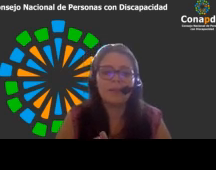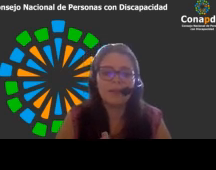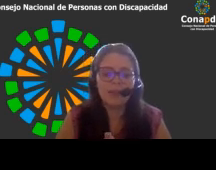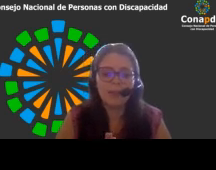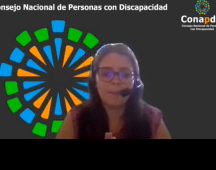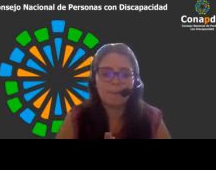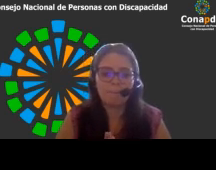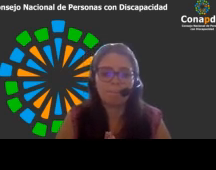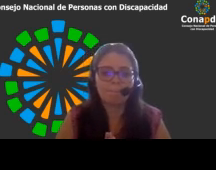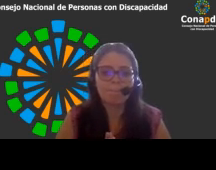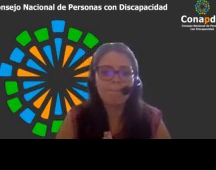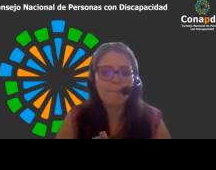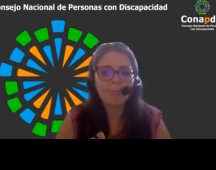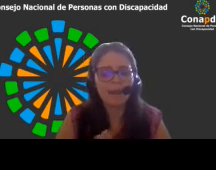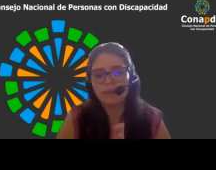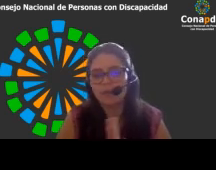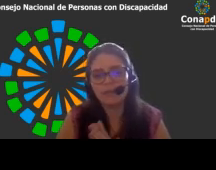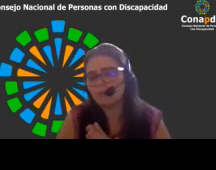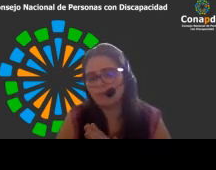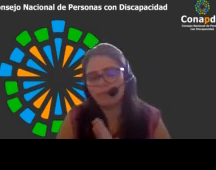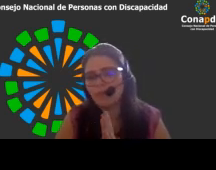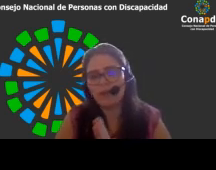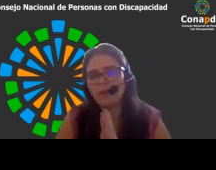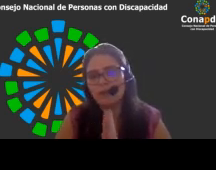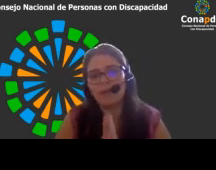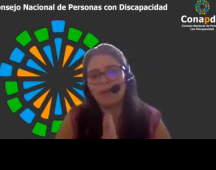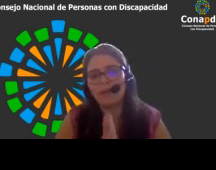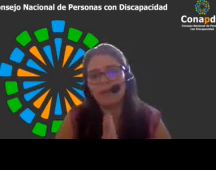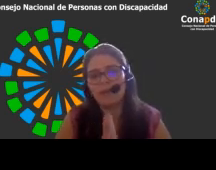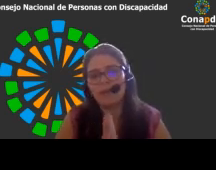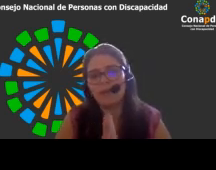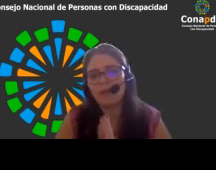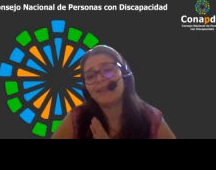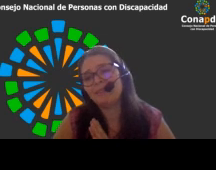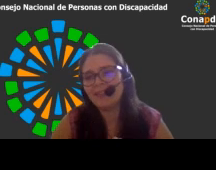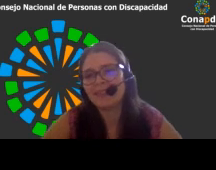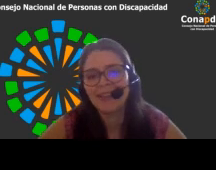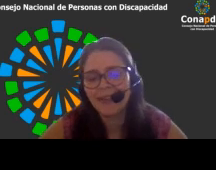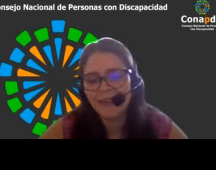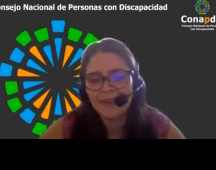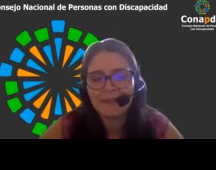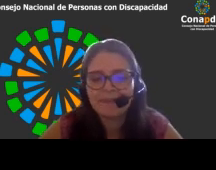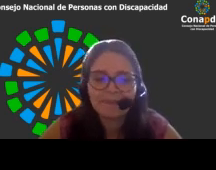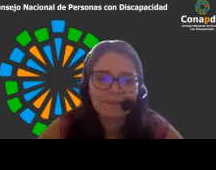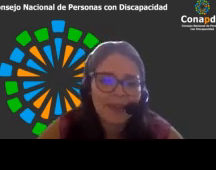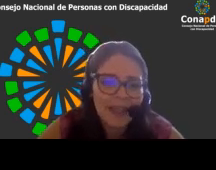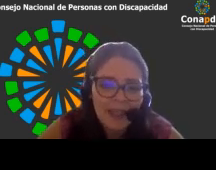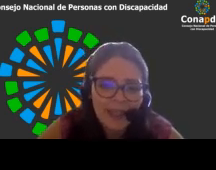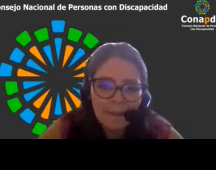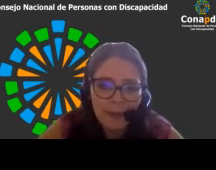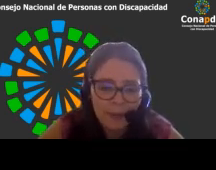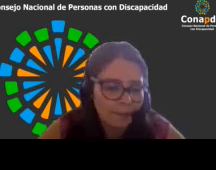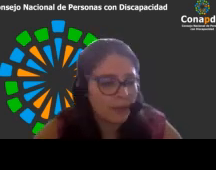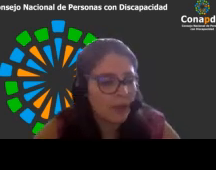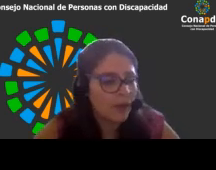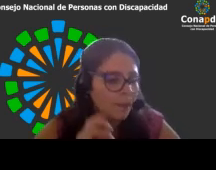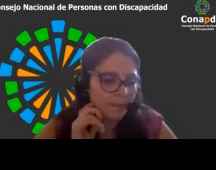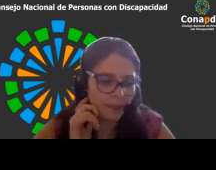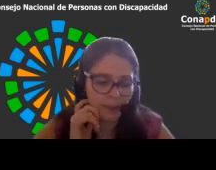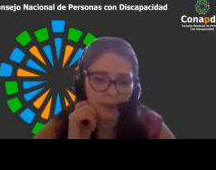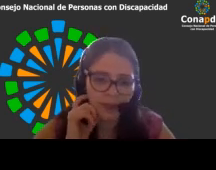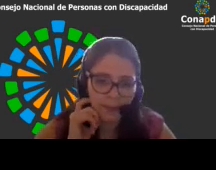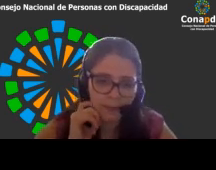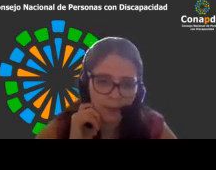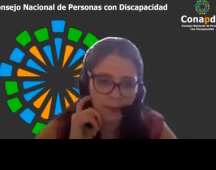este entonces maravilloso Me encantan las experiencias y